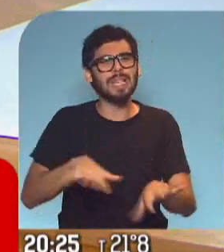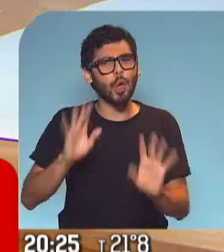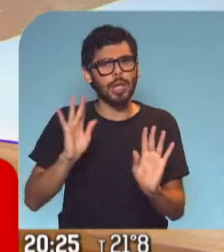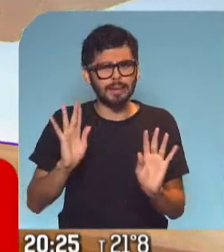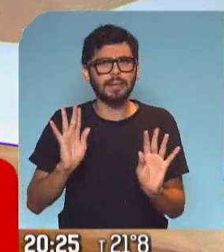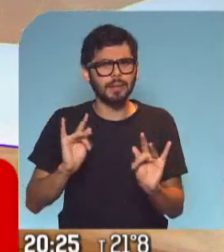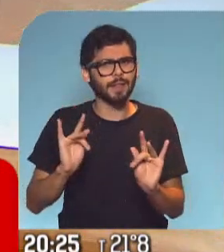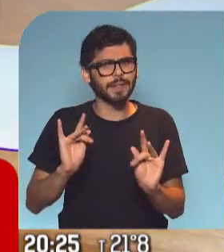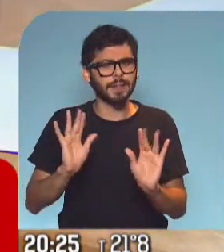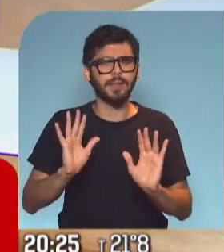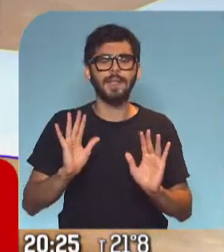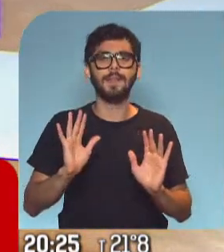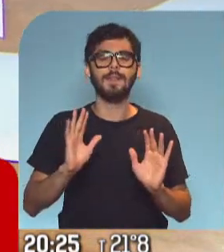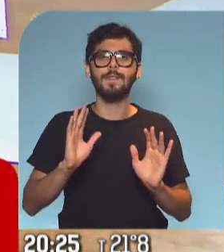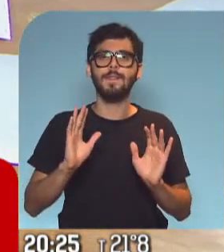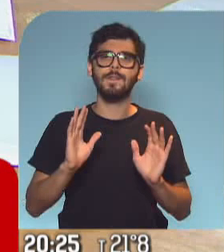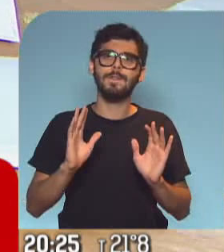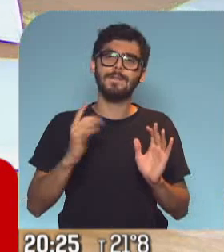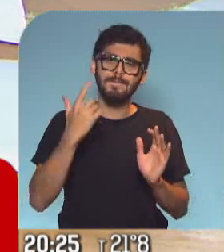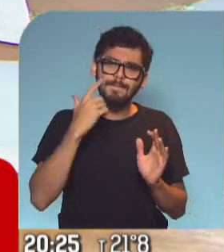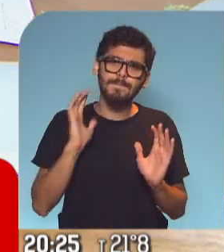complicada que me parece que no